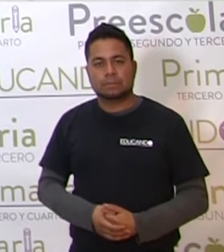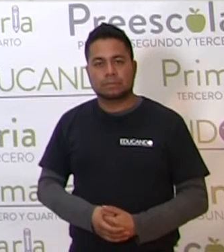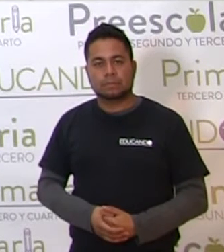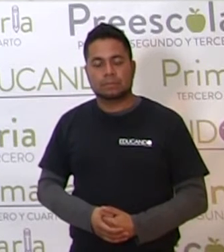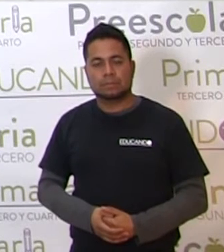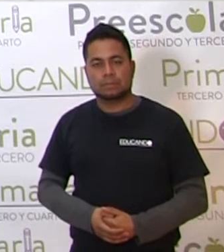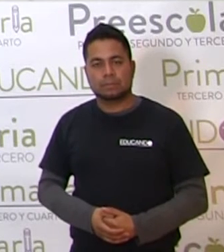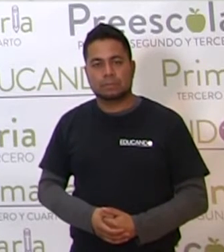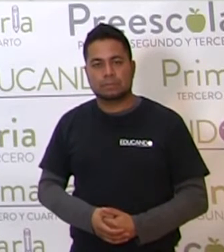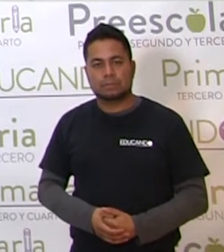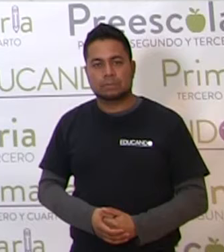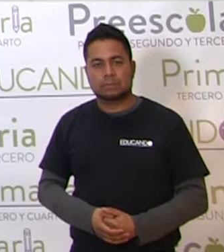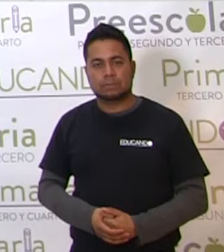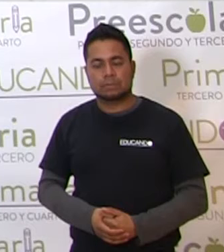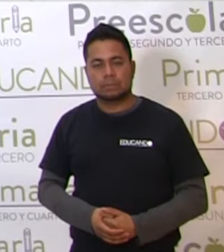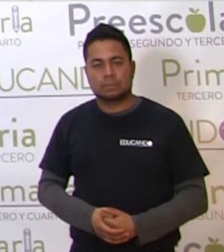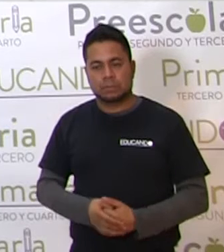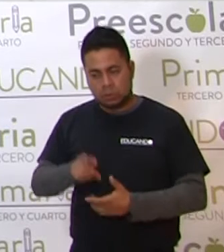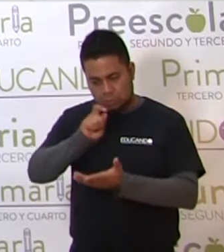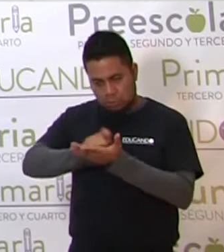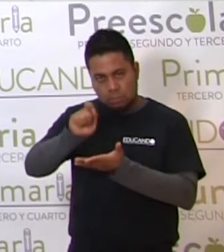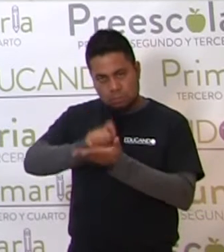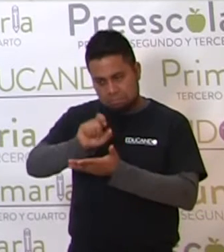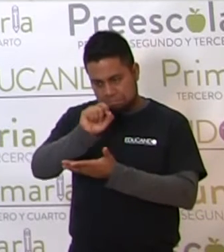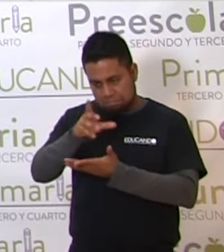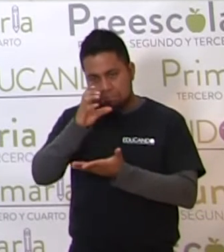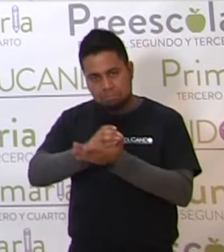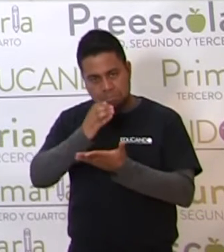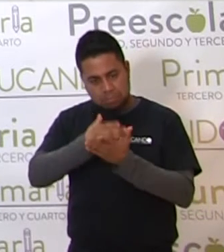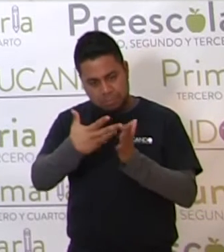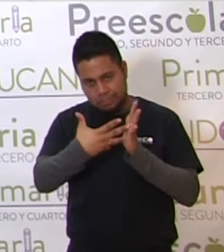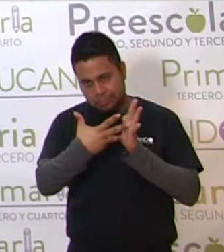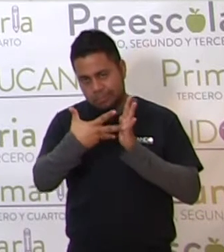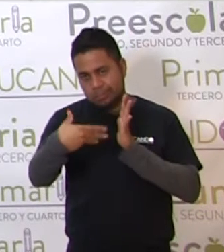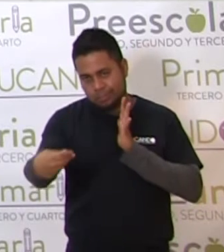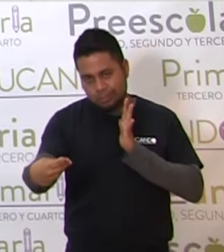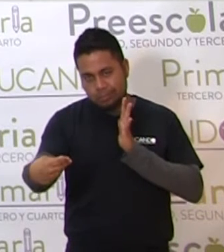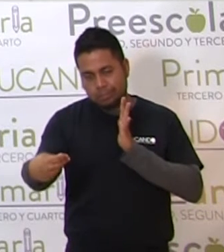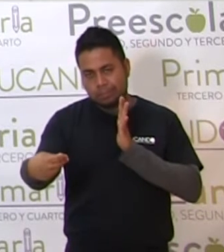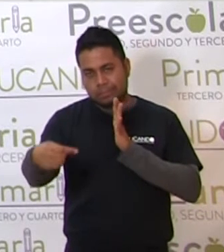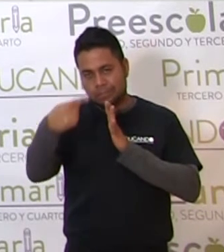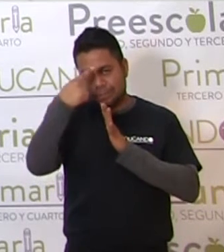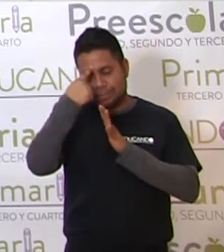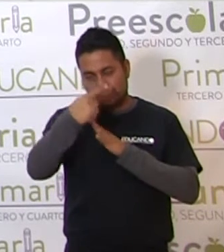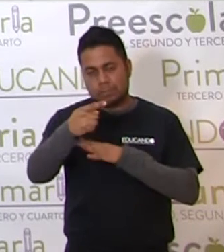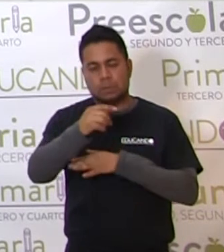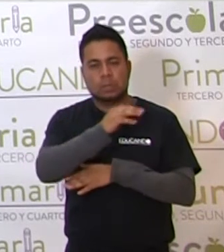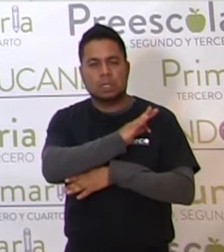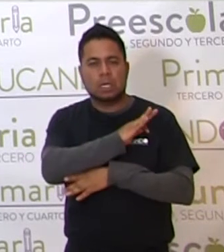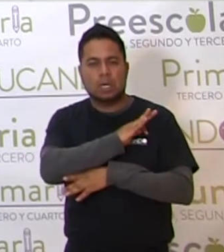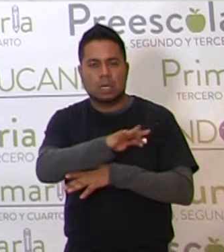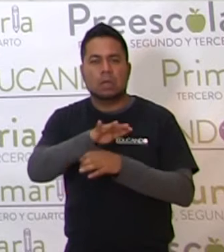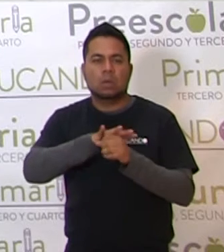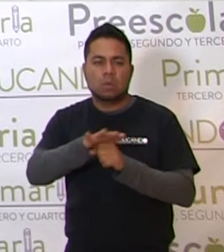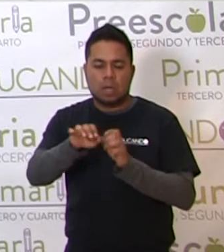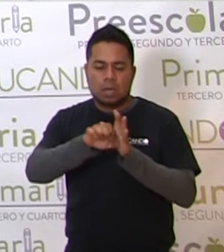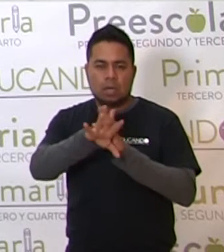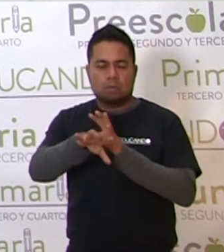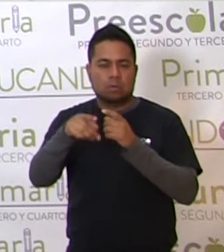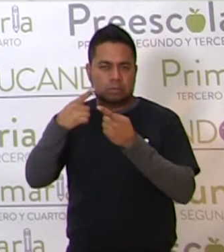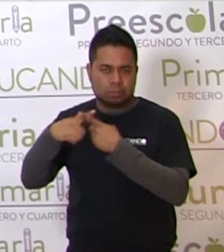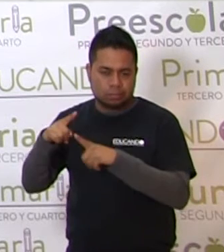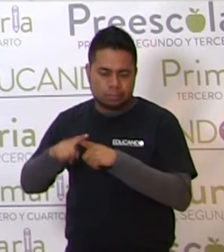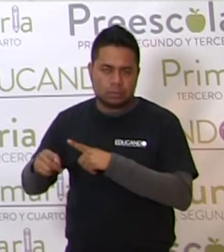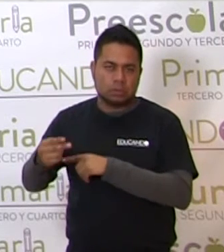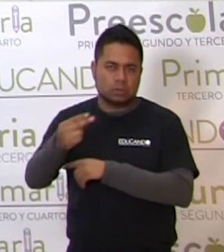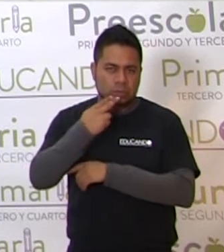todas ve escribiéndolo tú en tu libreta para que así puedas eh ir llevando los ejemplos y puedas